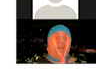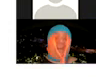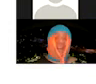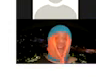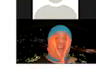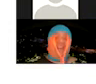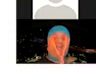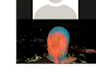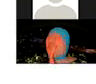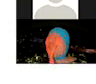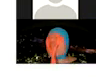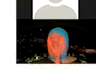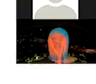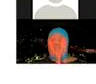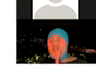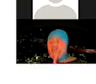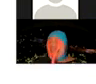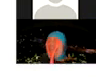estar en la planeta Tierra.